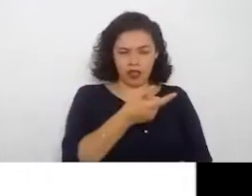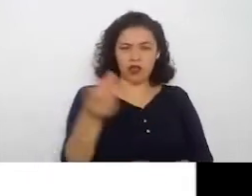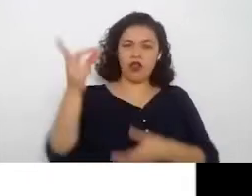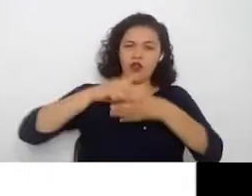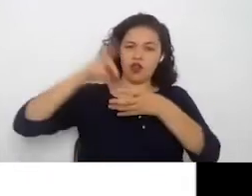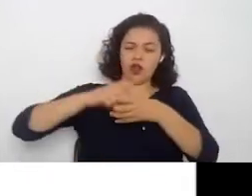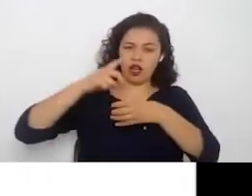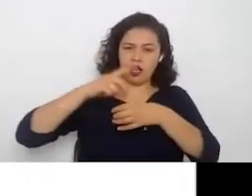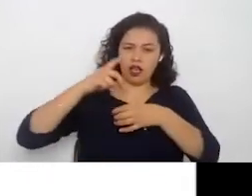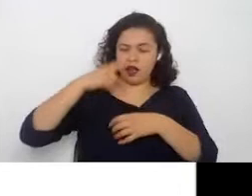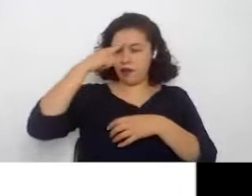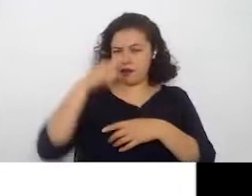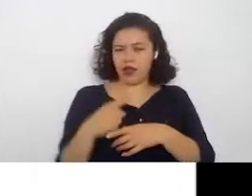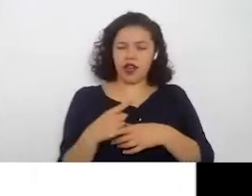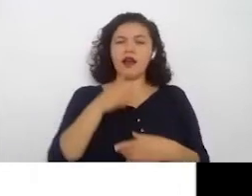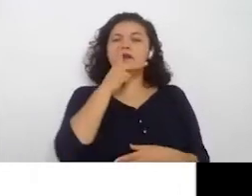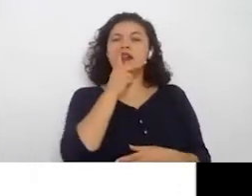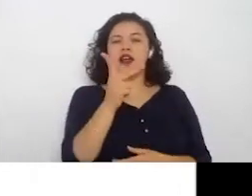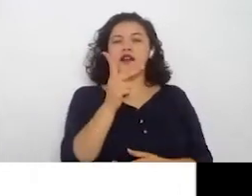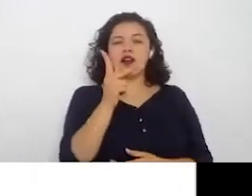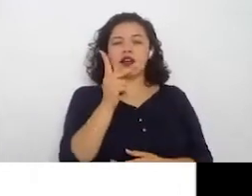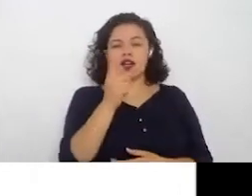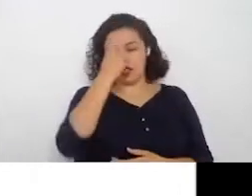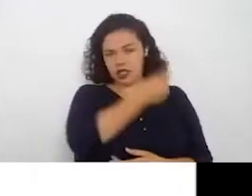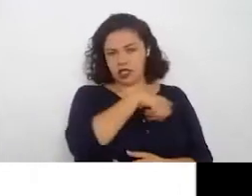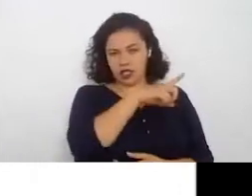en cualquier palabra que tenga que ver con la salud,